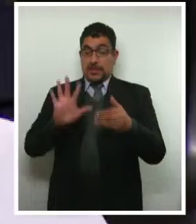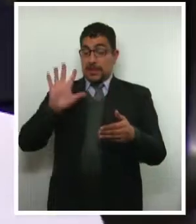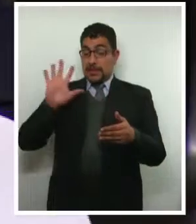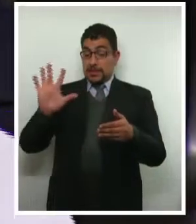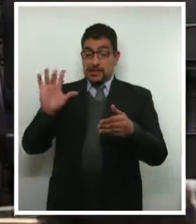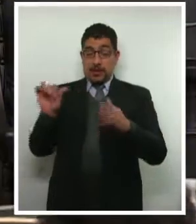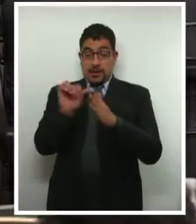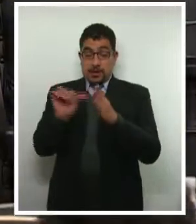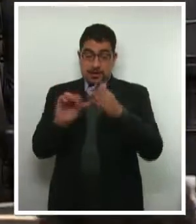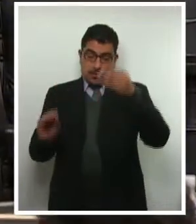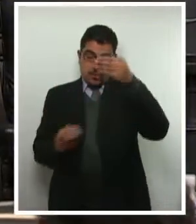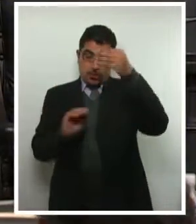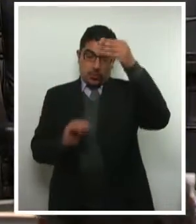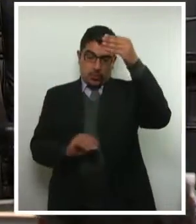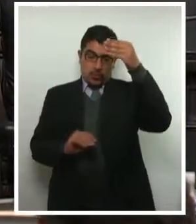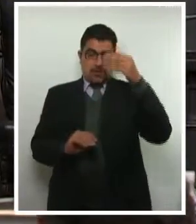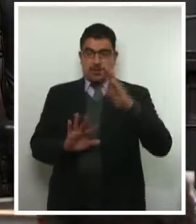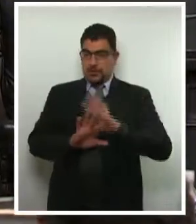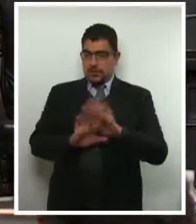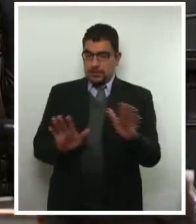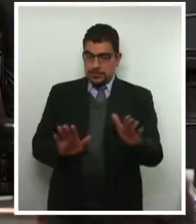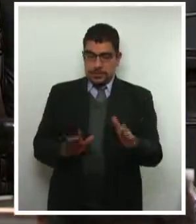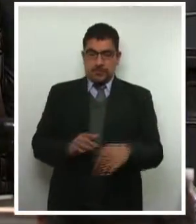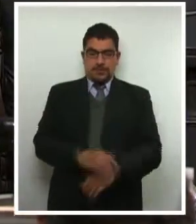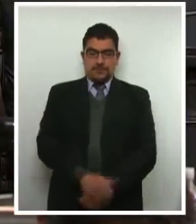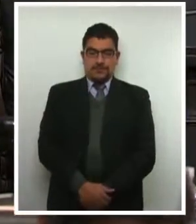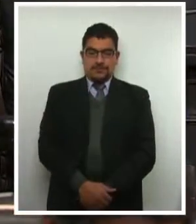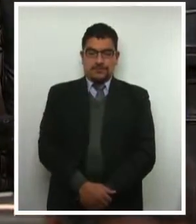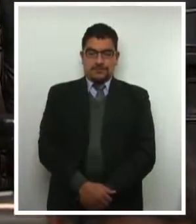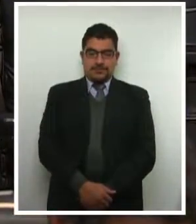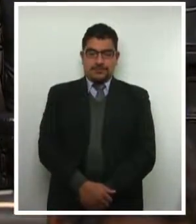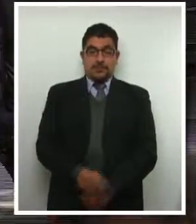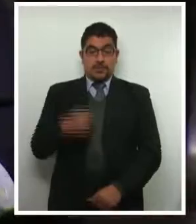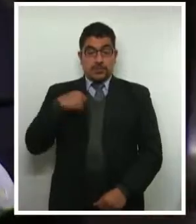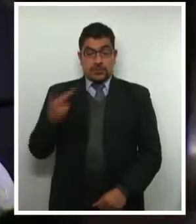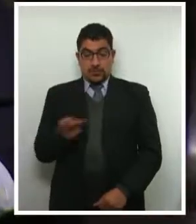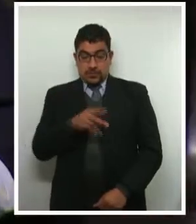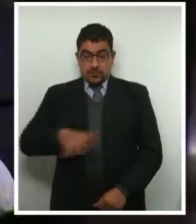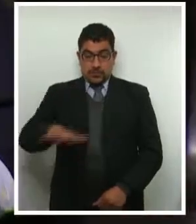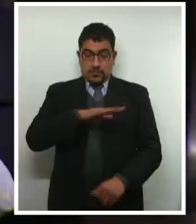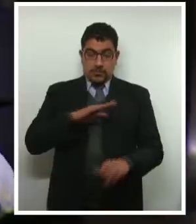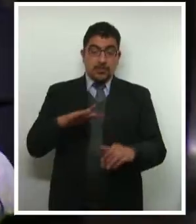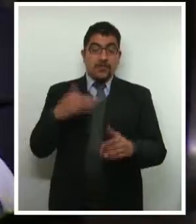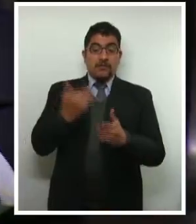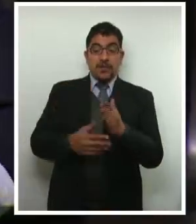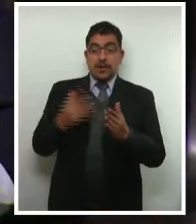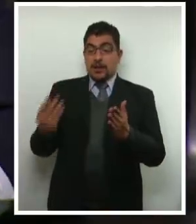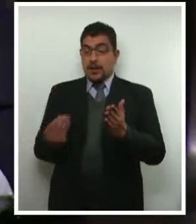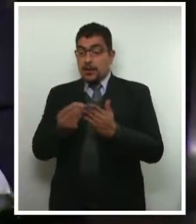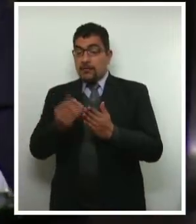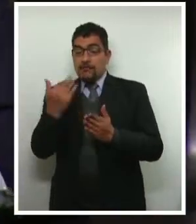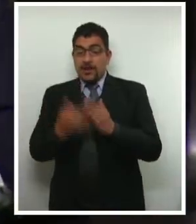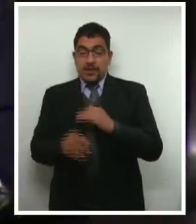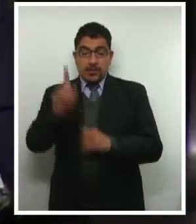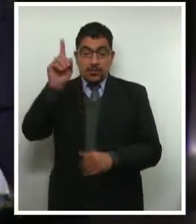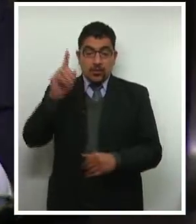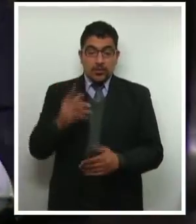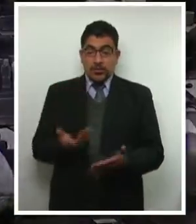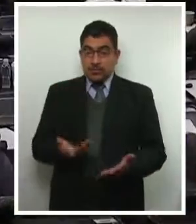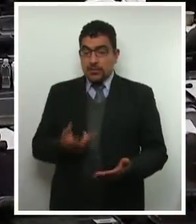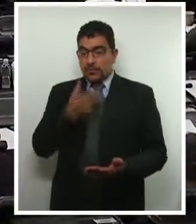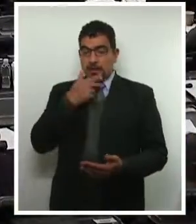5 artículos transitorios. Pregunto a la asamblea si falta alguno. Diputado